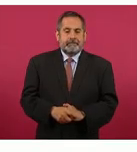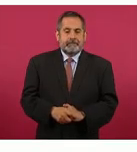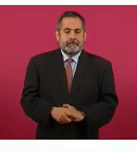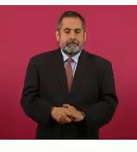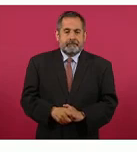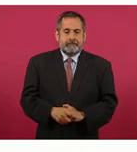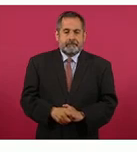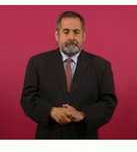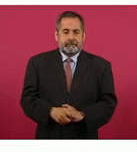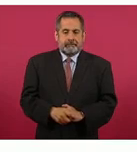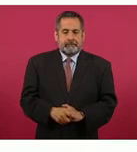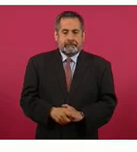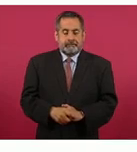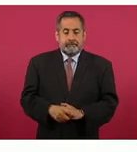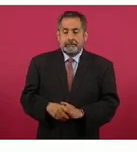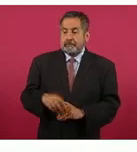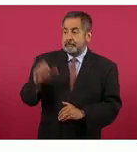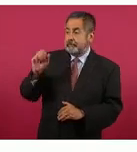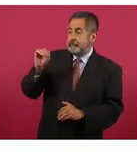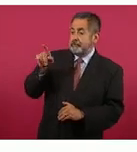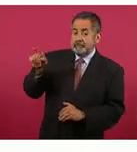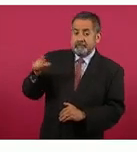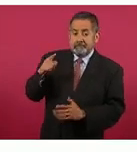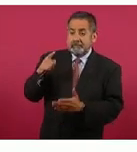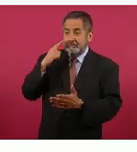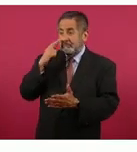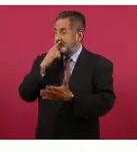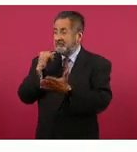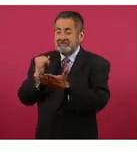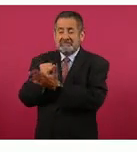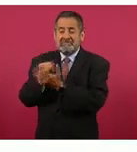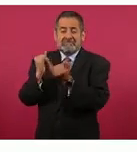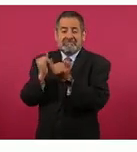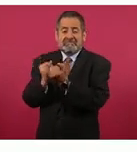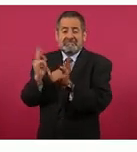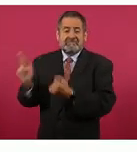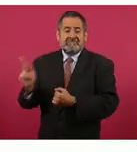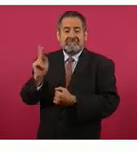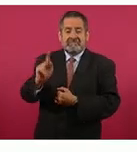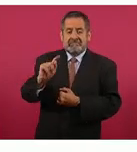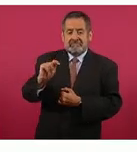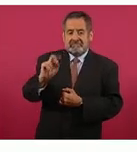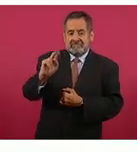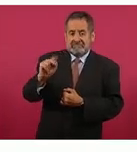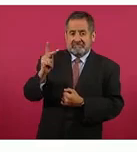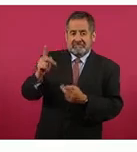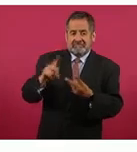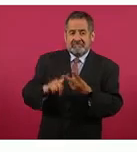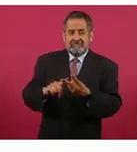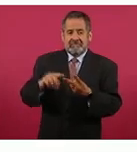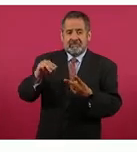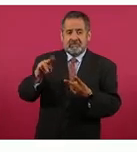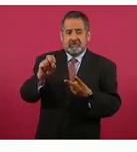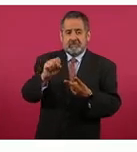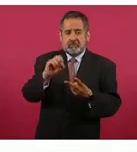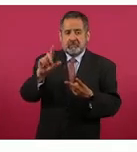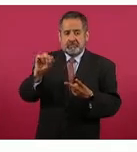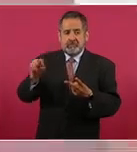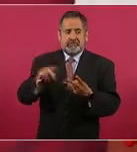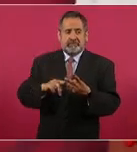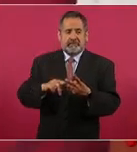El Obrador decidió copiar la misma estrategia de Trump, Mussolini,